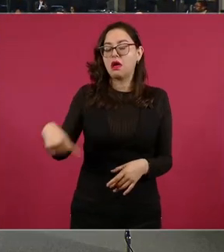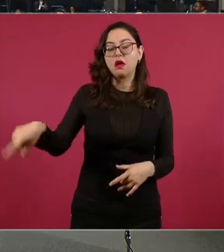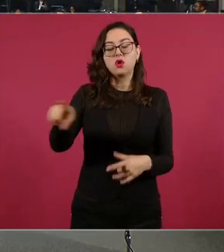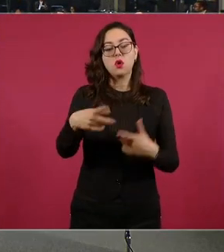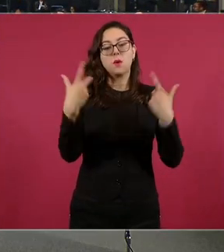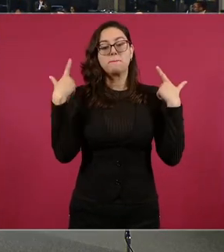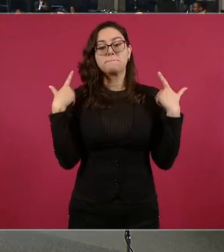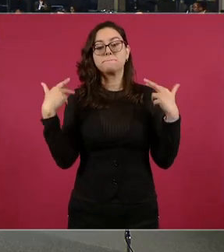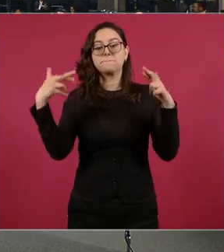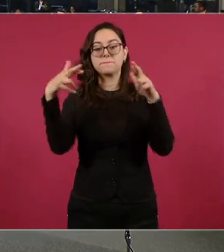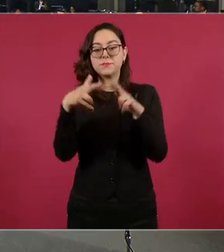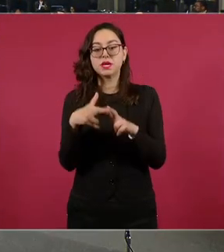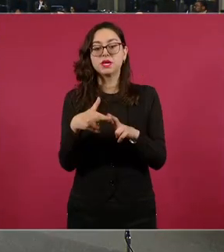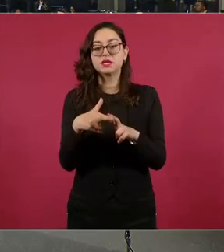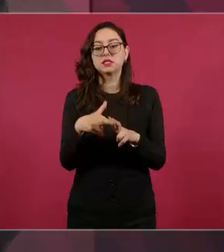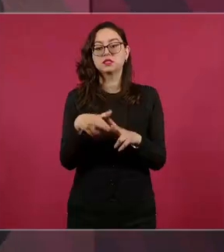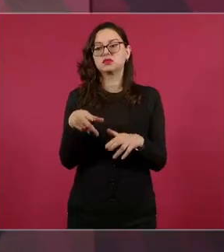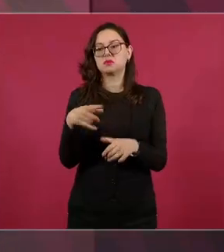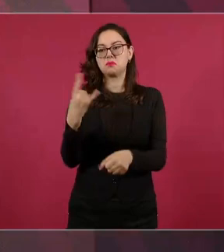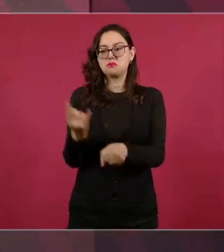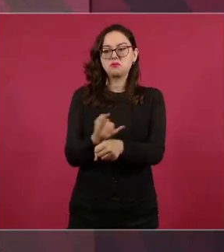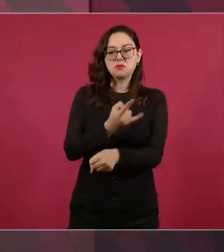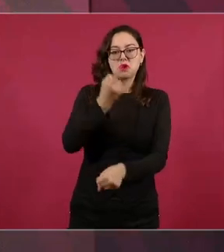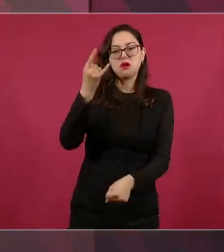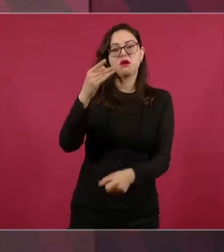y que no daban clases.